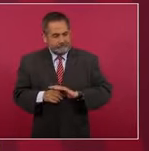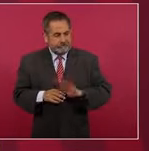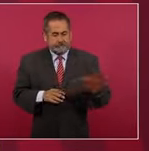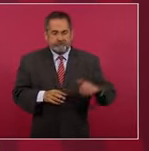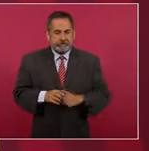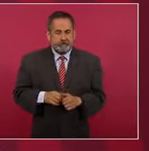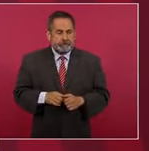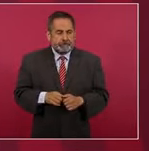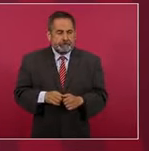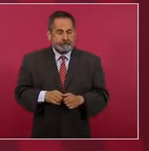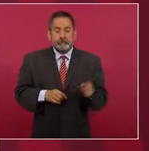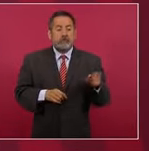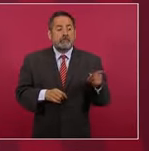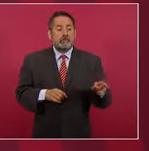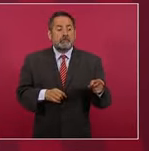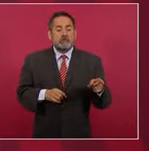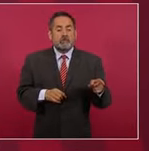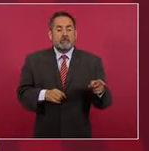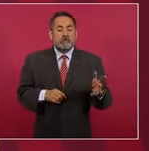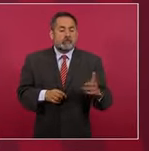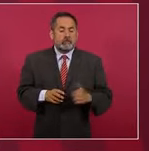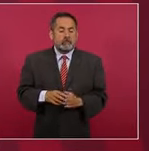para cuestiones